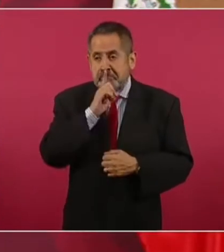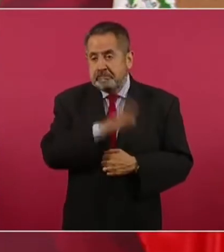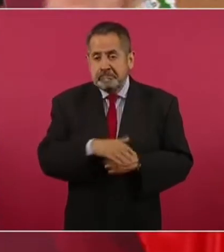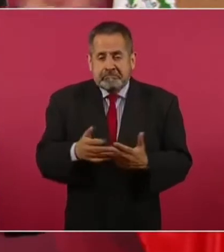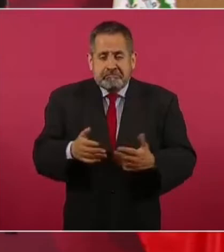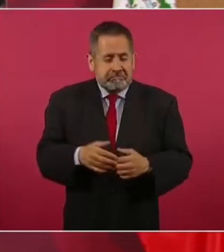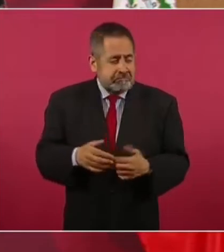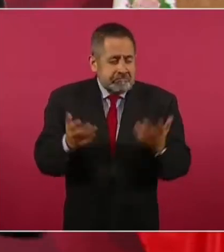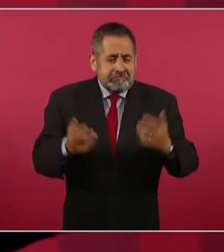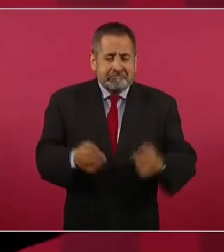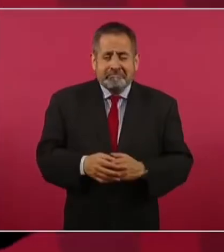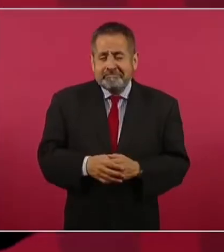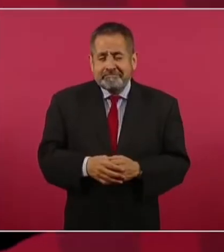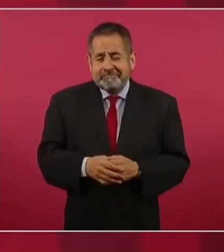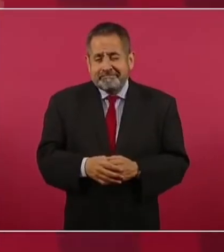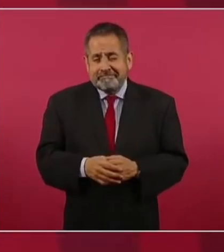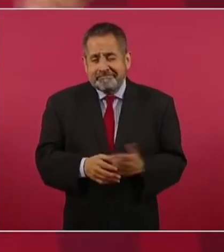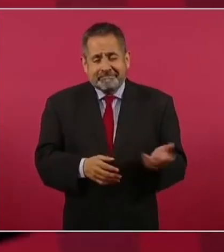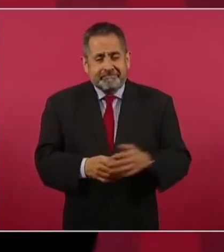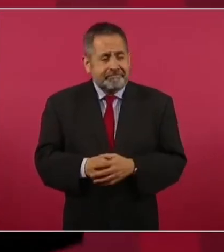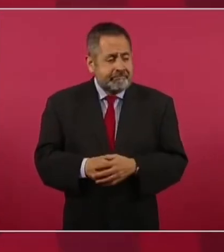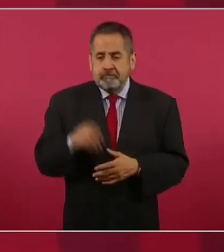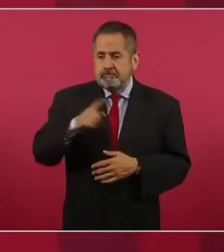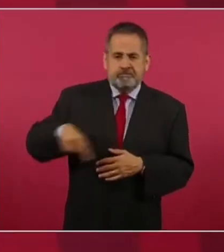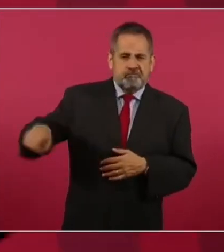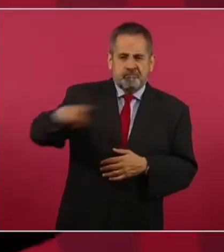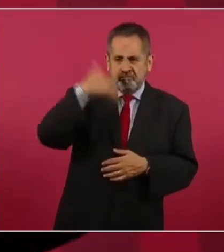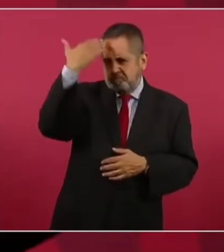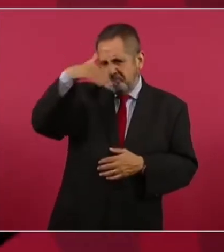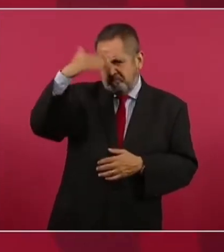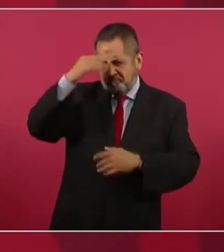Pero eso, con un pueblo consciente,